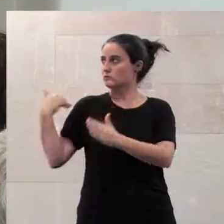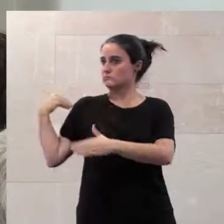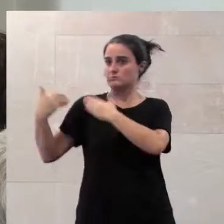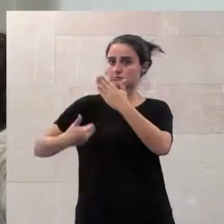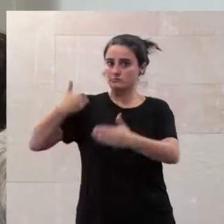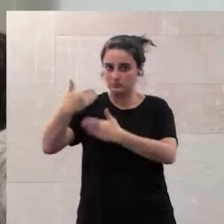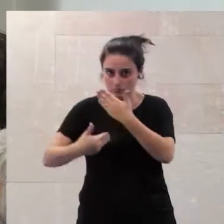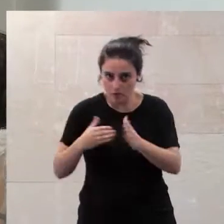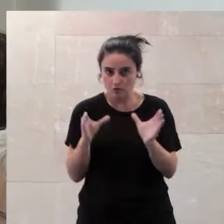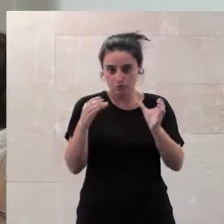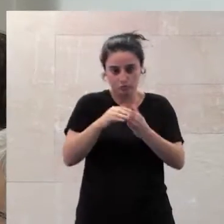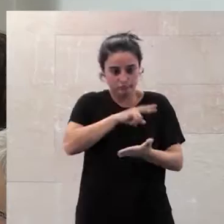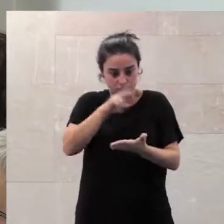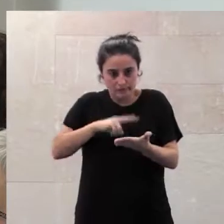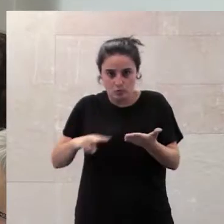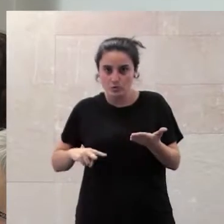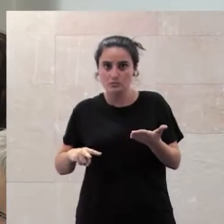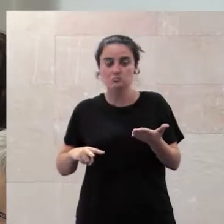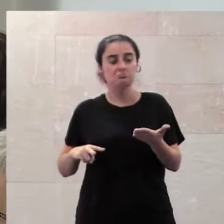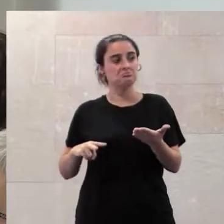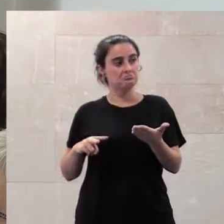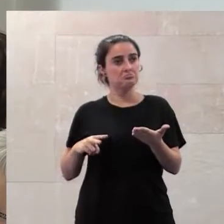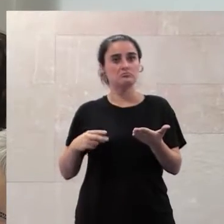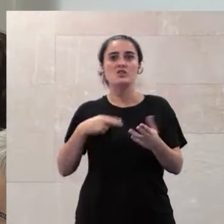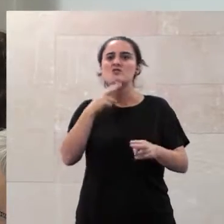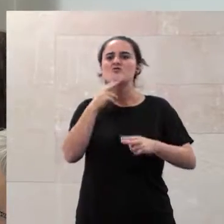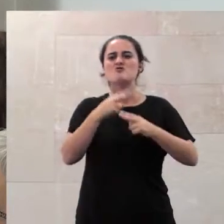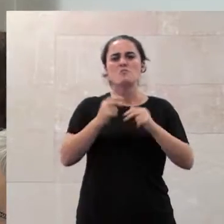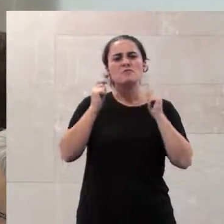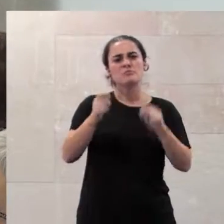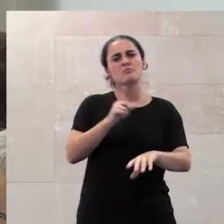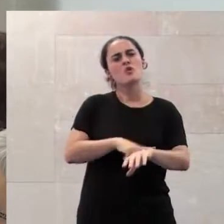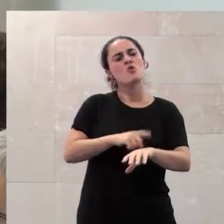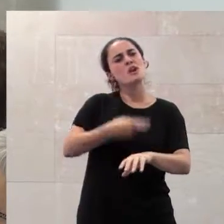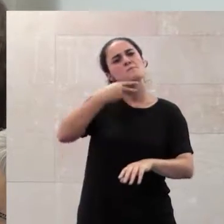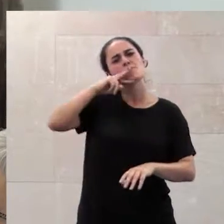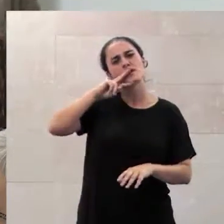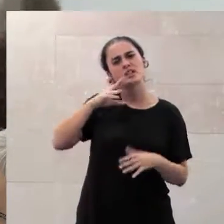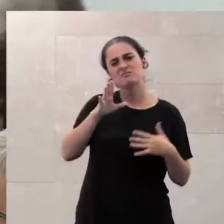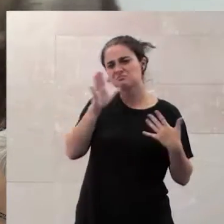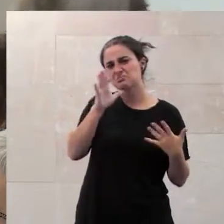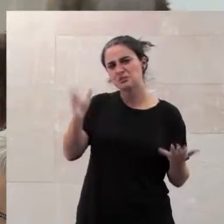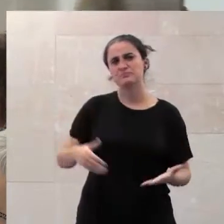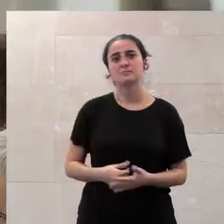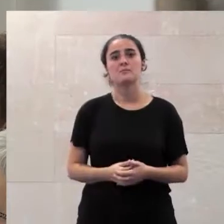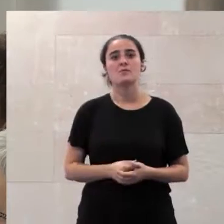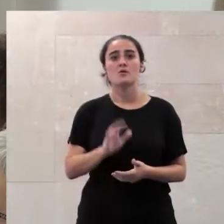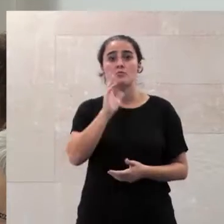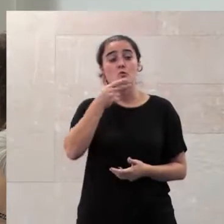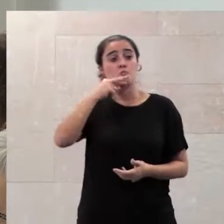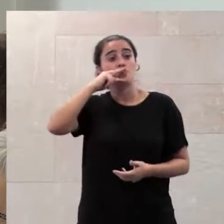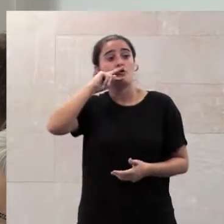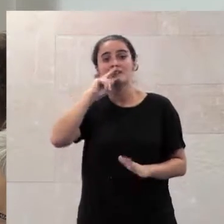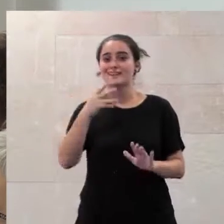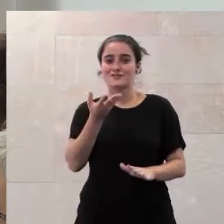par de clubs de lectura. Y se llaman así la Hora Violeta Porque como sabéis, el violeta es el color